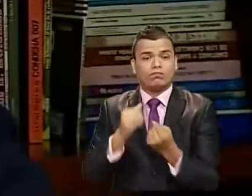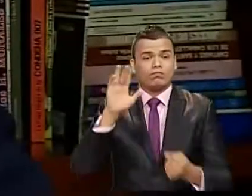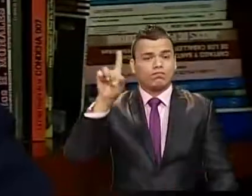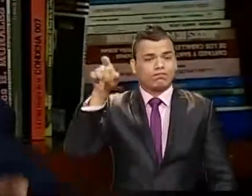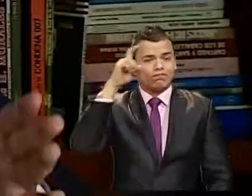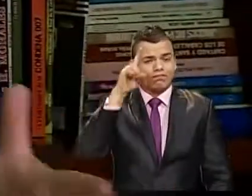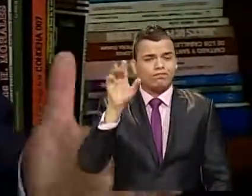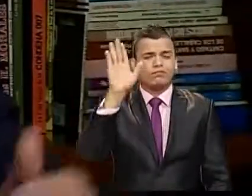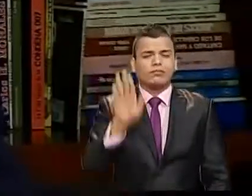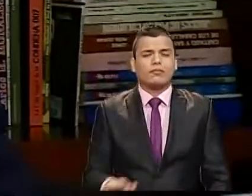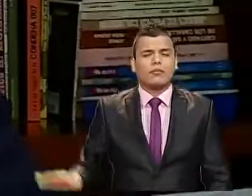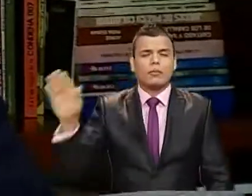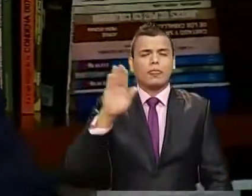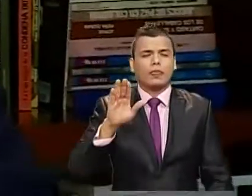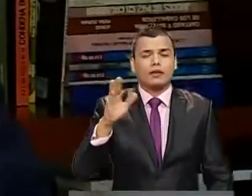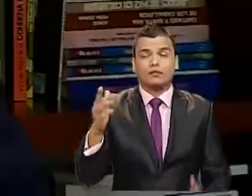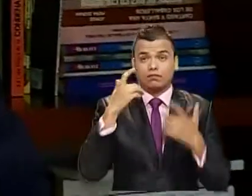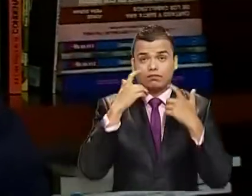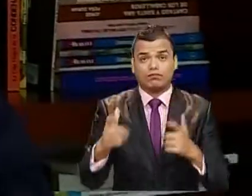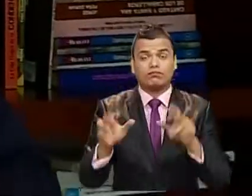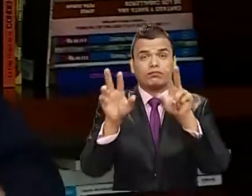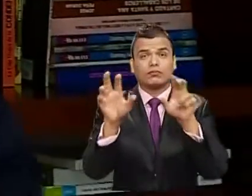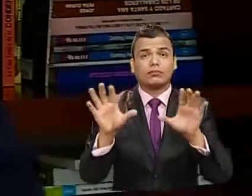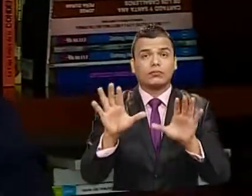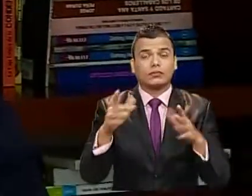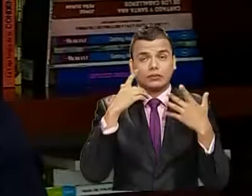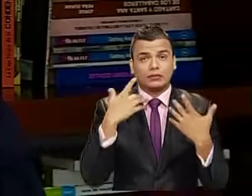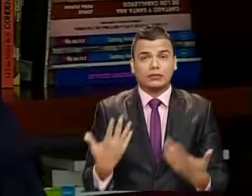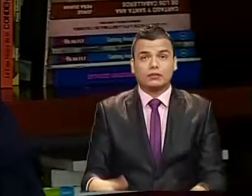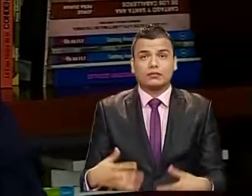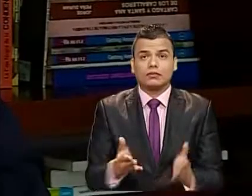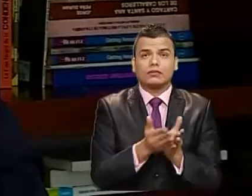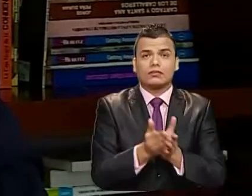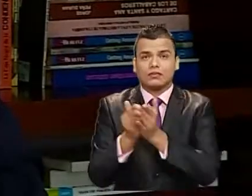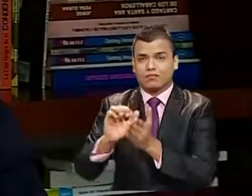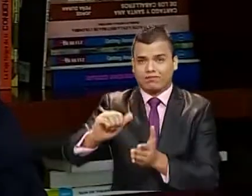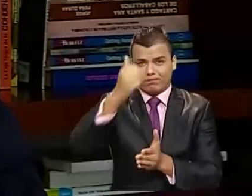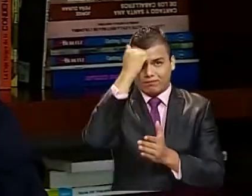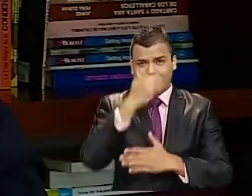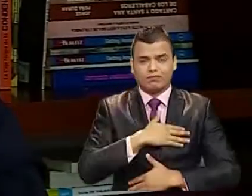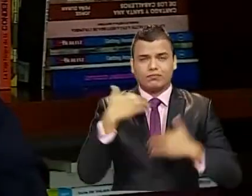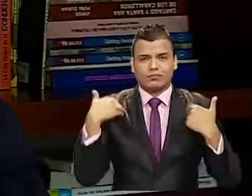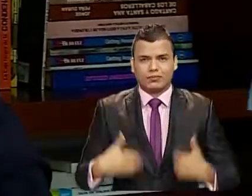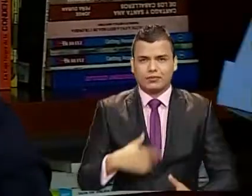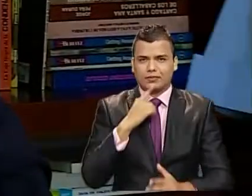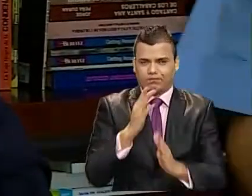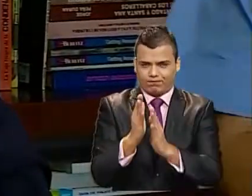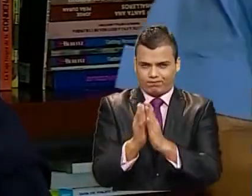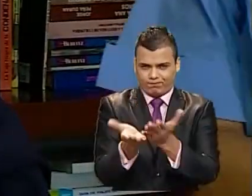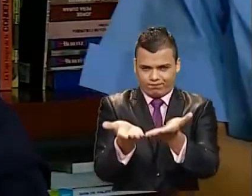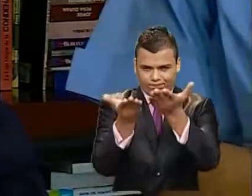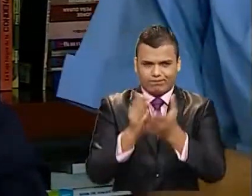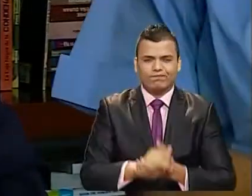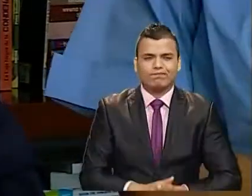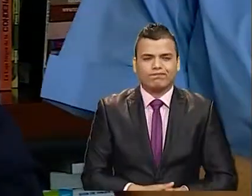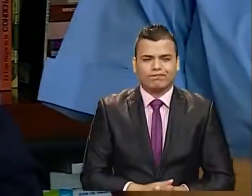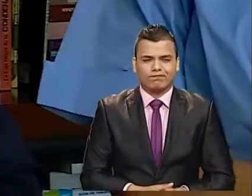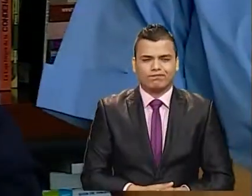en estos momentos culturales que tuvo el principal puerto sobre el pacífico la información con óscar lópez noguera en telepacífico noticias